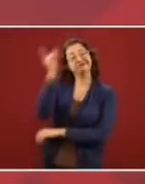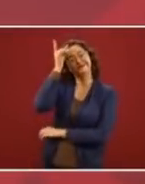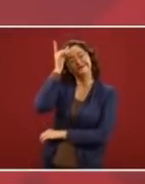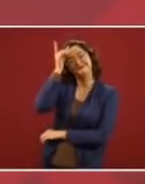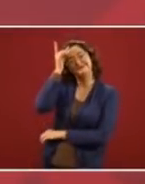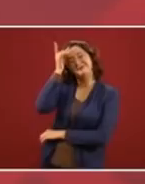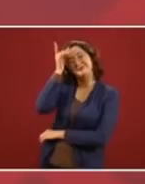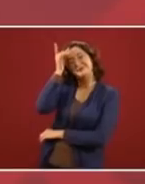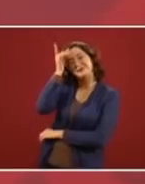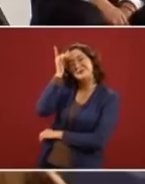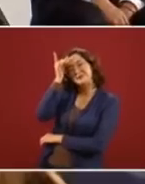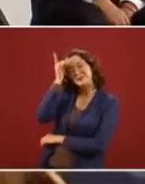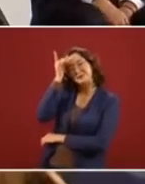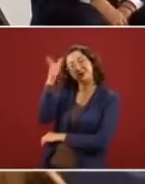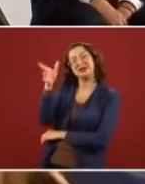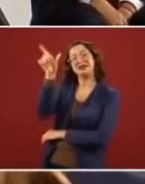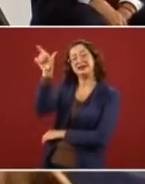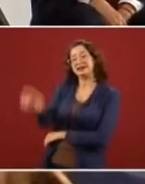bastante bien. O sea,